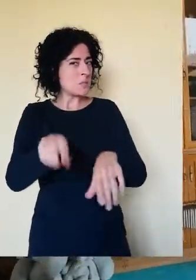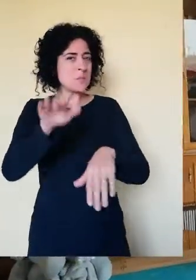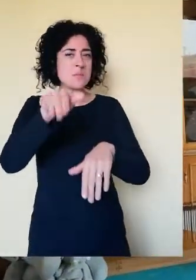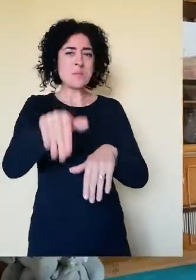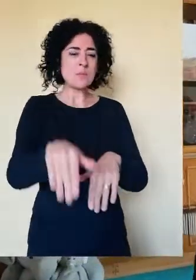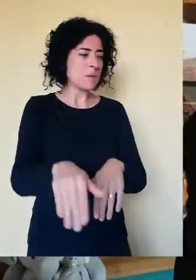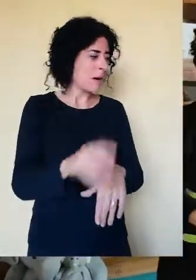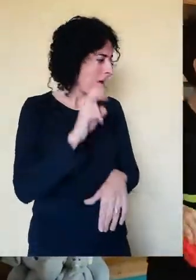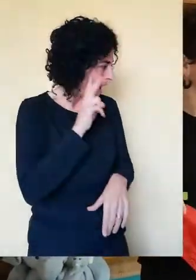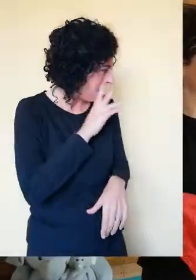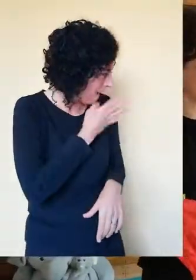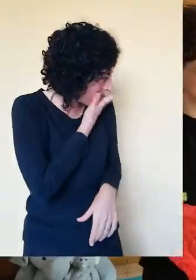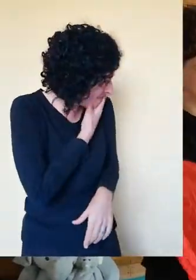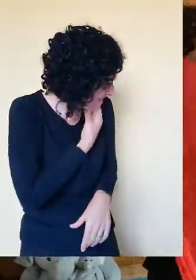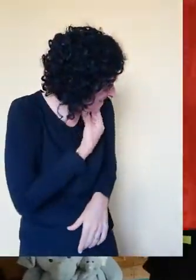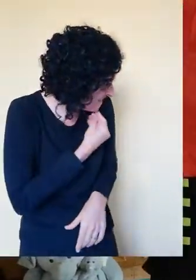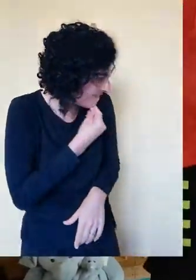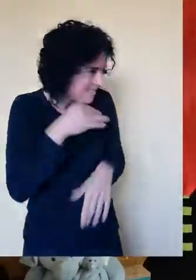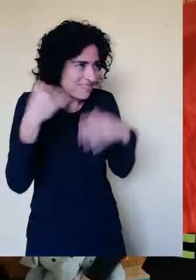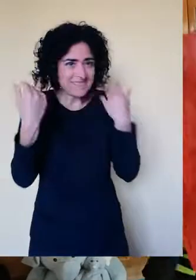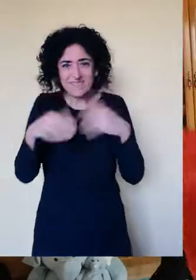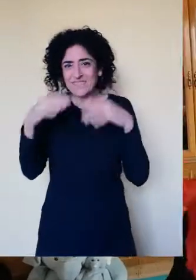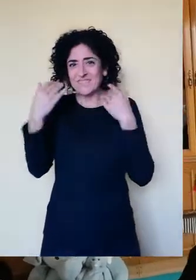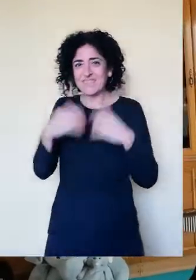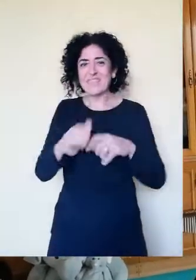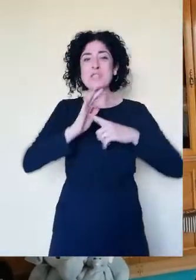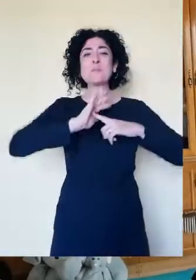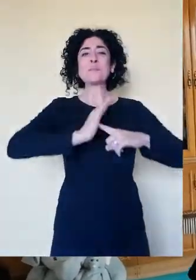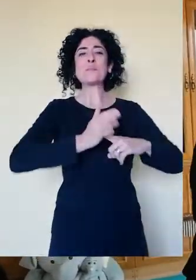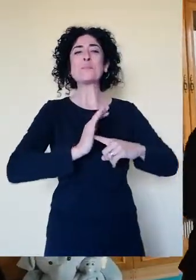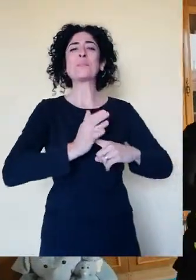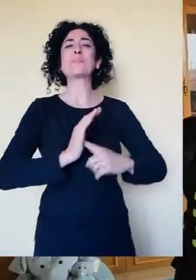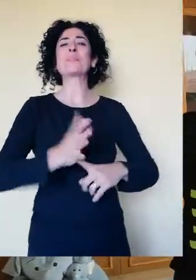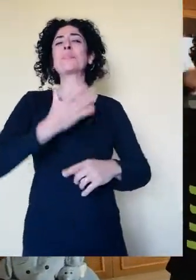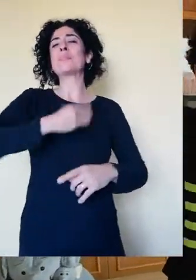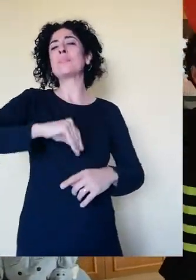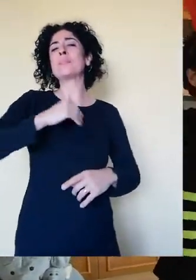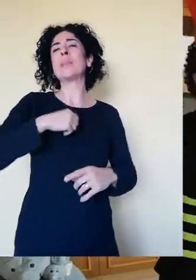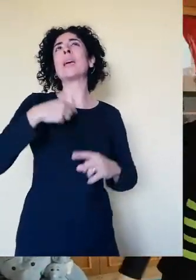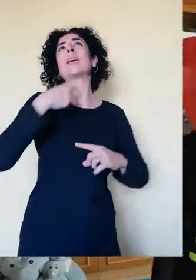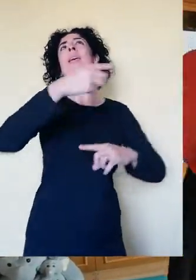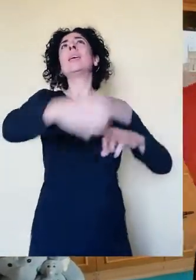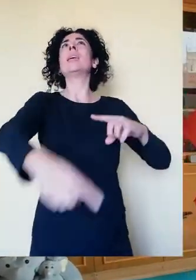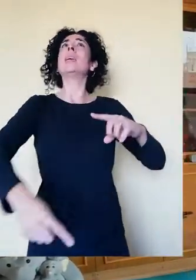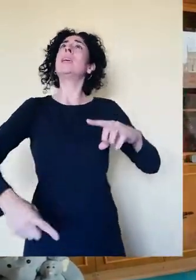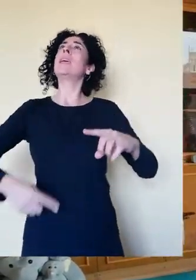¿Sí? Ah, mira, eso está chuli. A ver cómo nos cae en la cara.